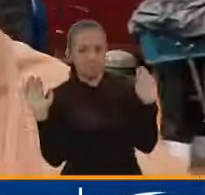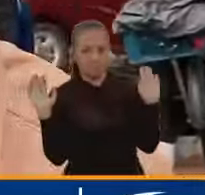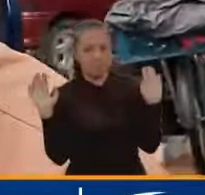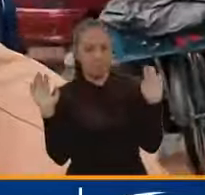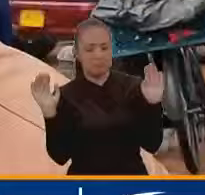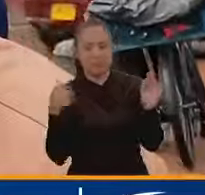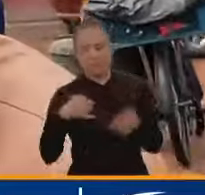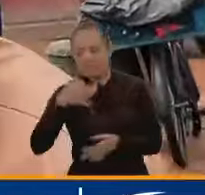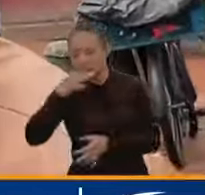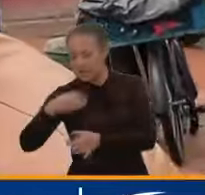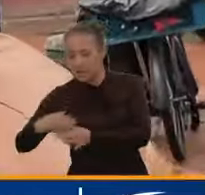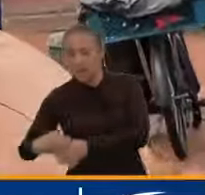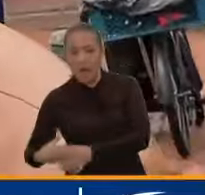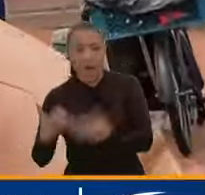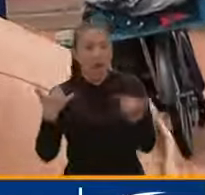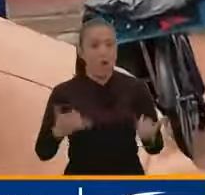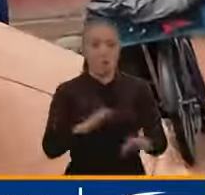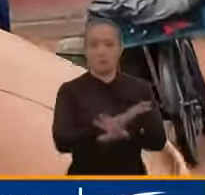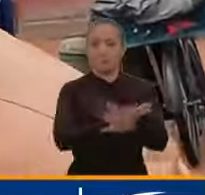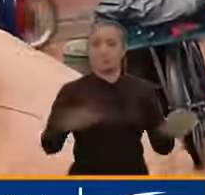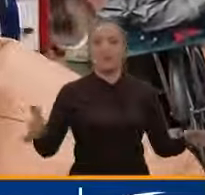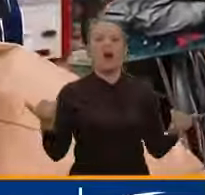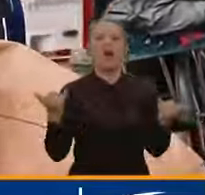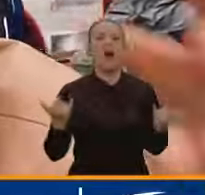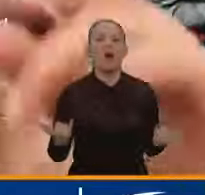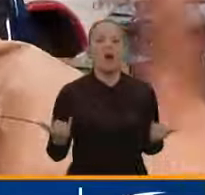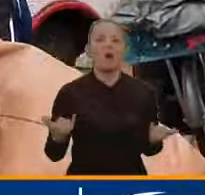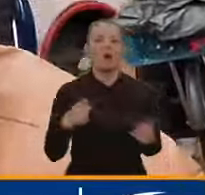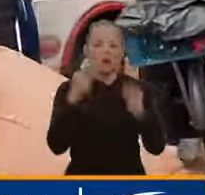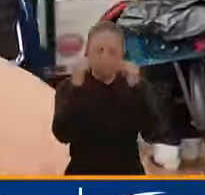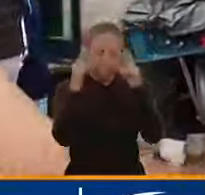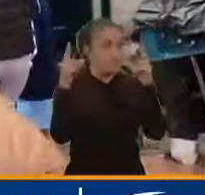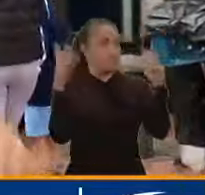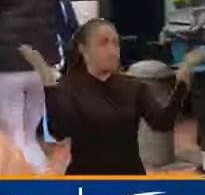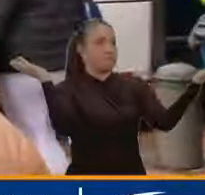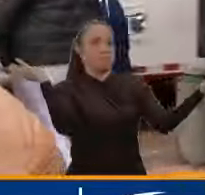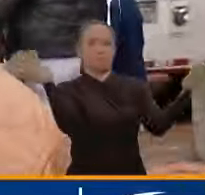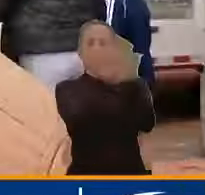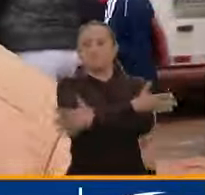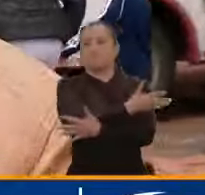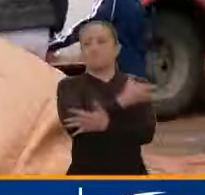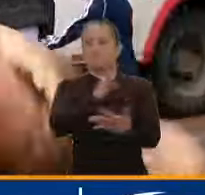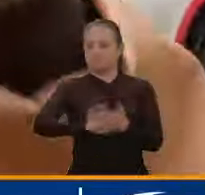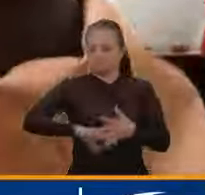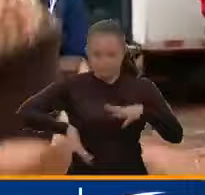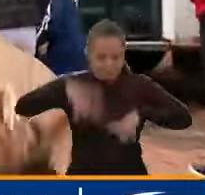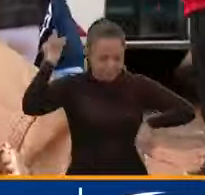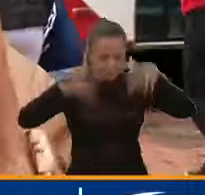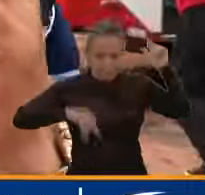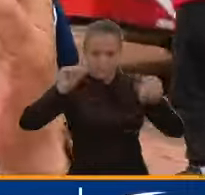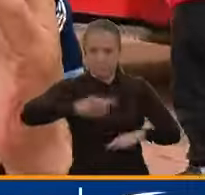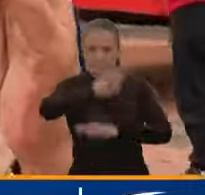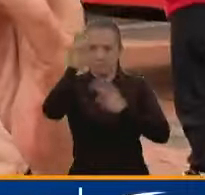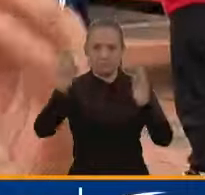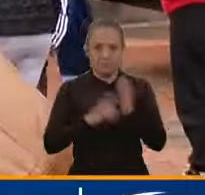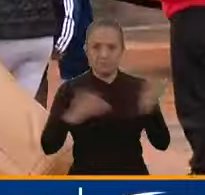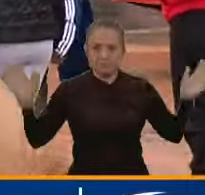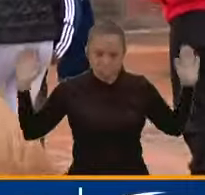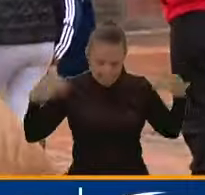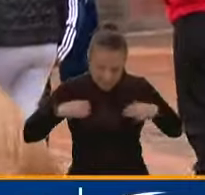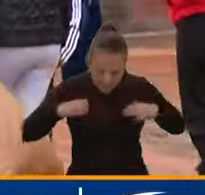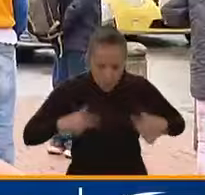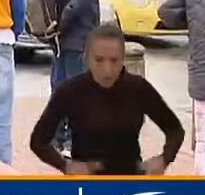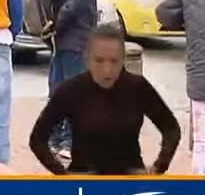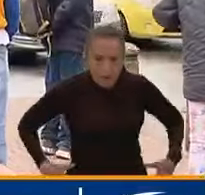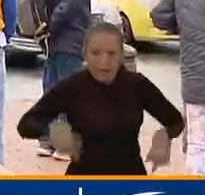vaso de tinto ahí. Ahora ya no. Ahora hace uno así, parpadea y le quitan hasta la ropa